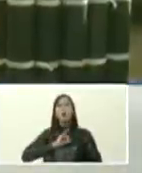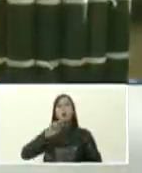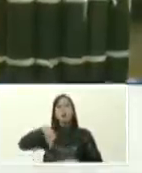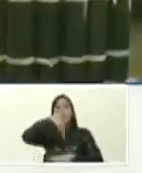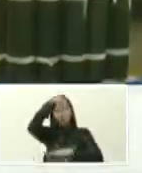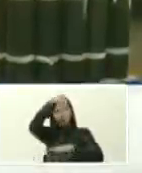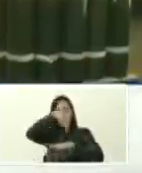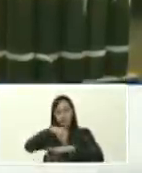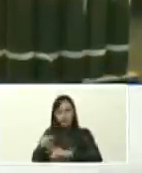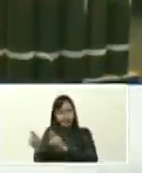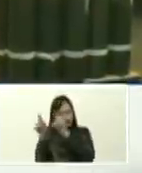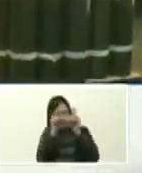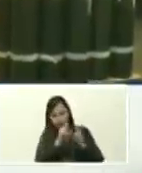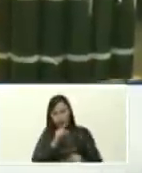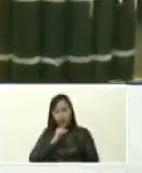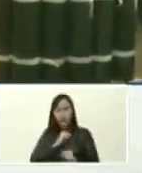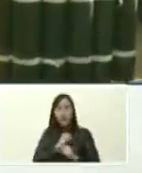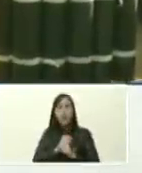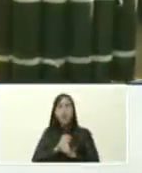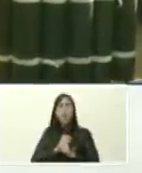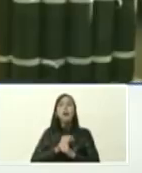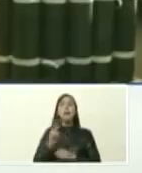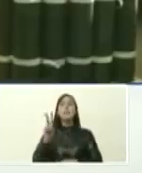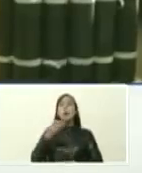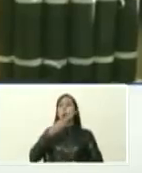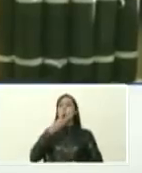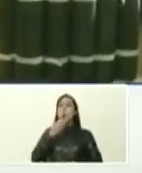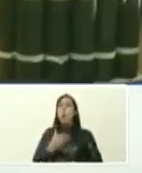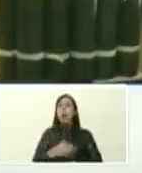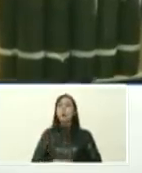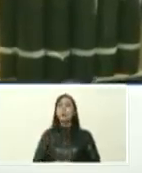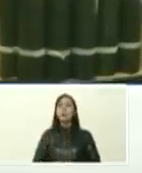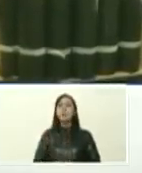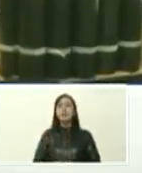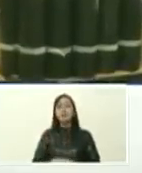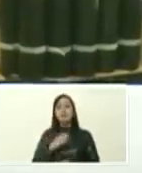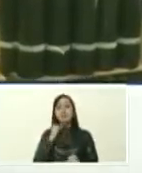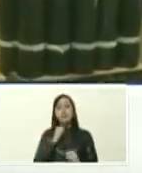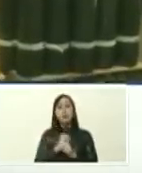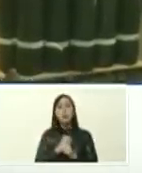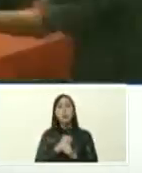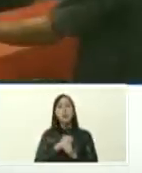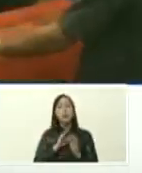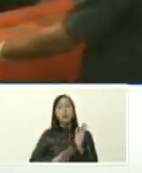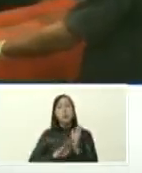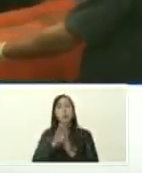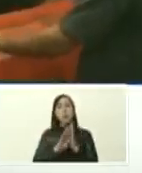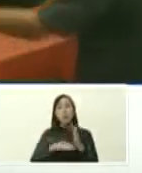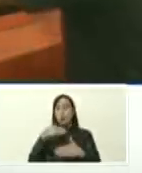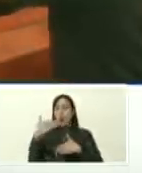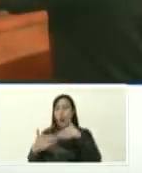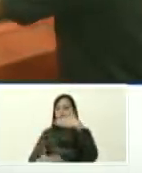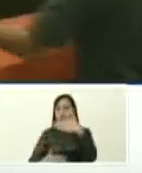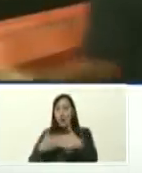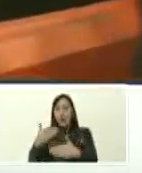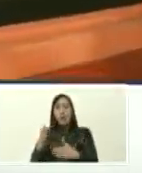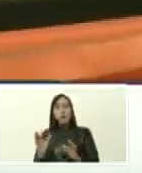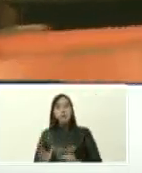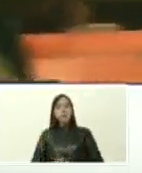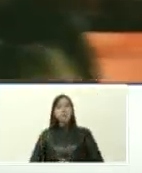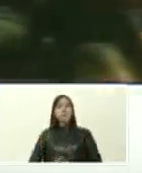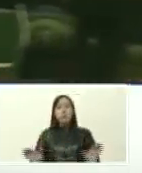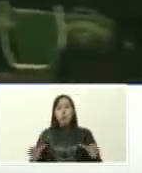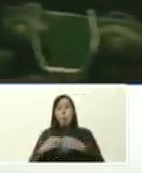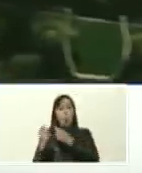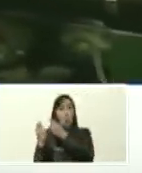y trabajar por el bien del país, trabajar y producir cada vez más al Consejo de